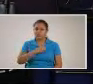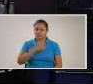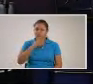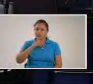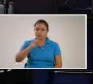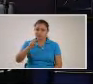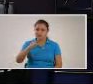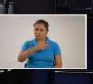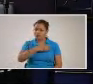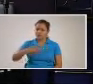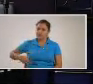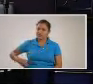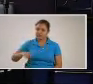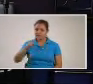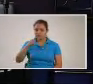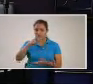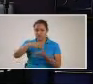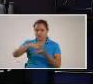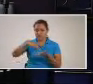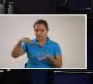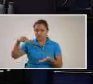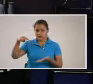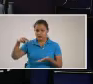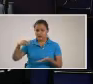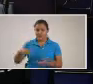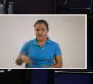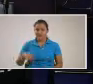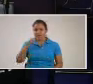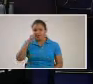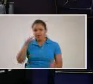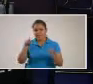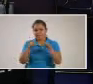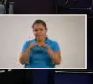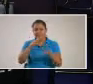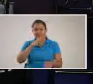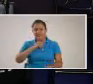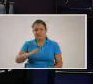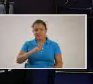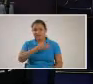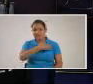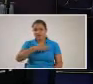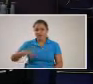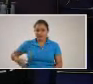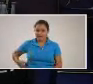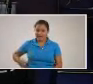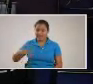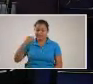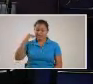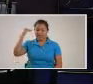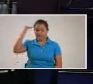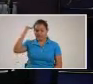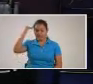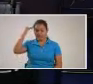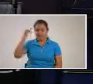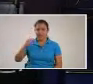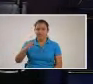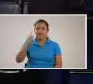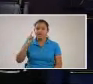de una nación, sino que es el gobernante, es la cabeza de